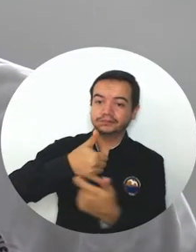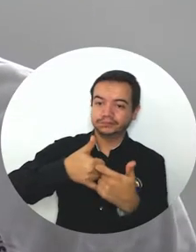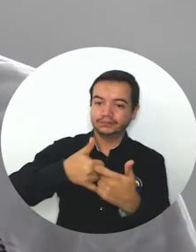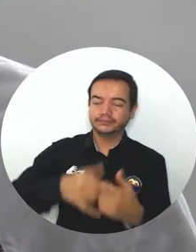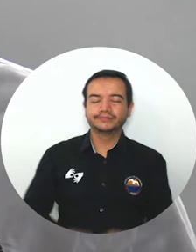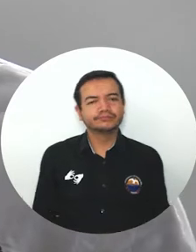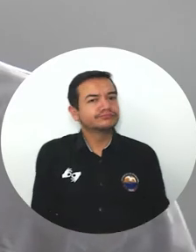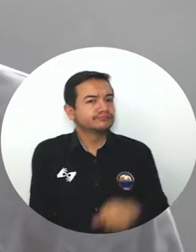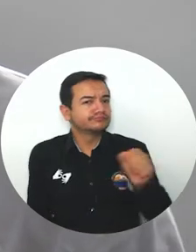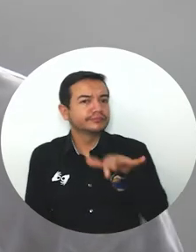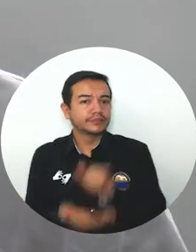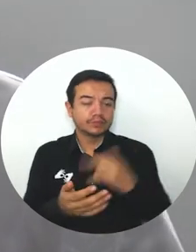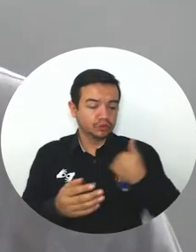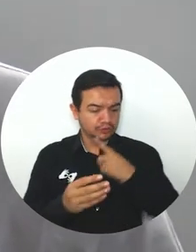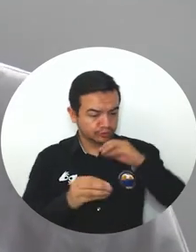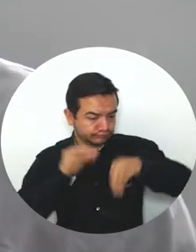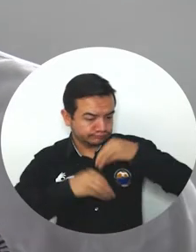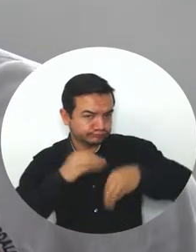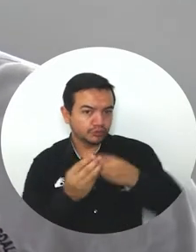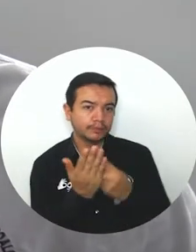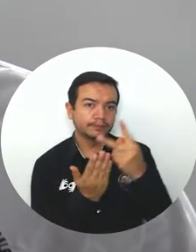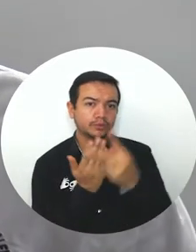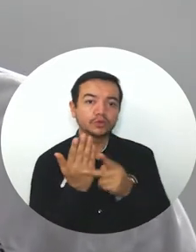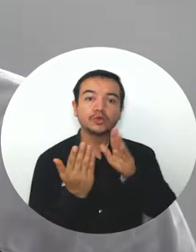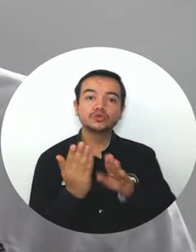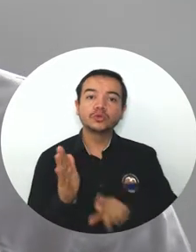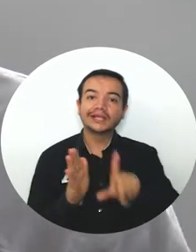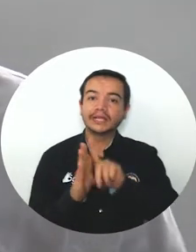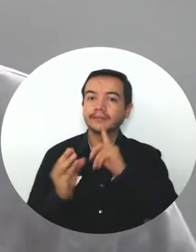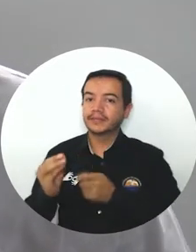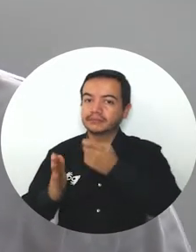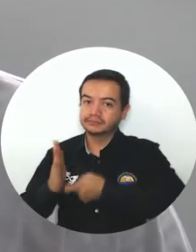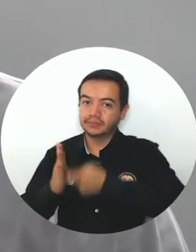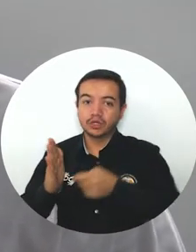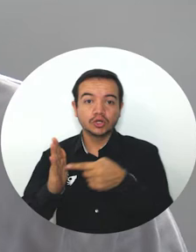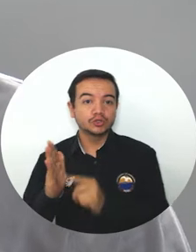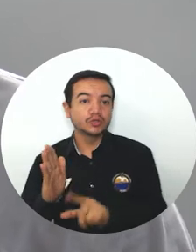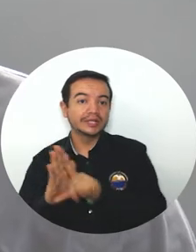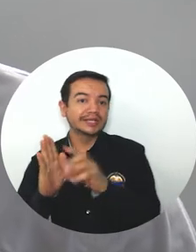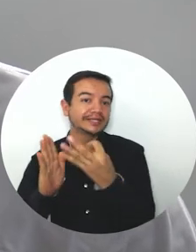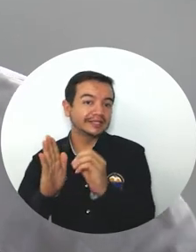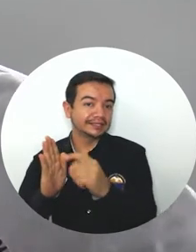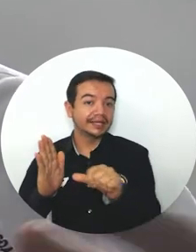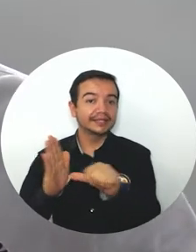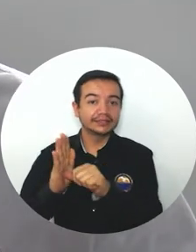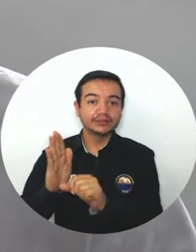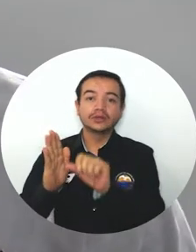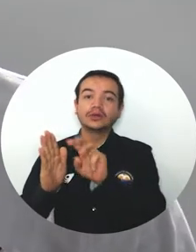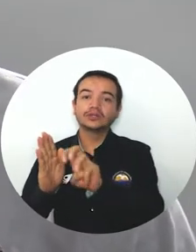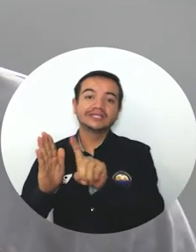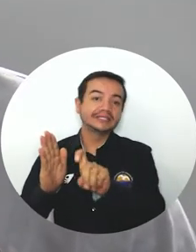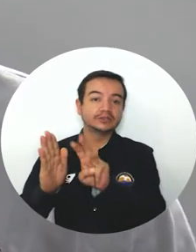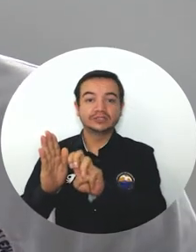estamos es haciendo un proyecto de ley que se empezó su socialización para reformar el artículo 86 y 87 de la Ley 30, que se formuló en el